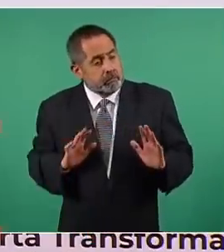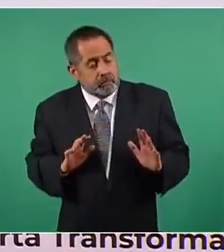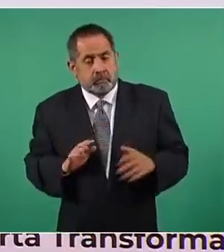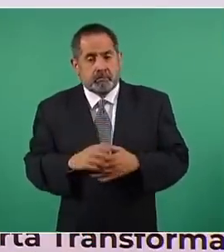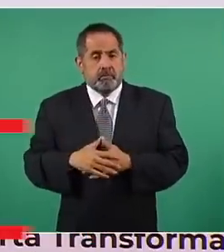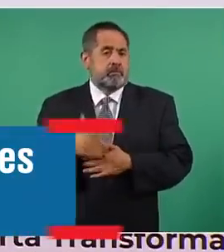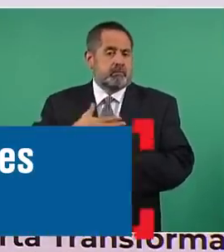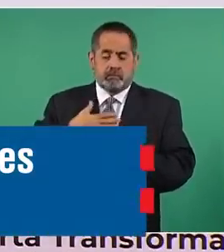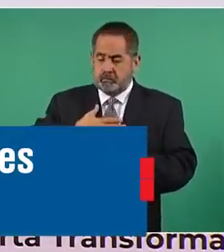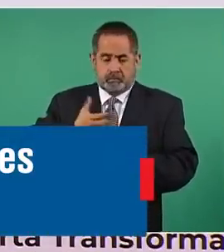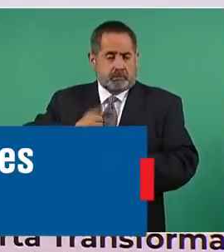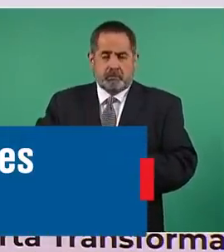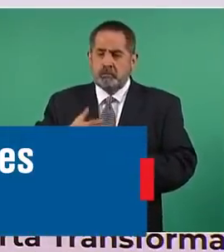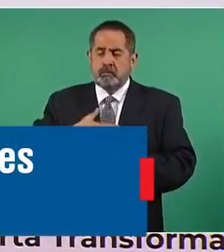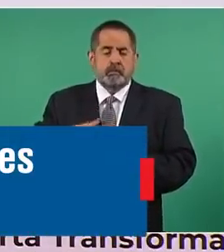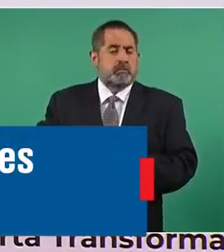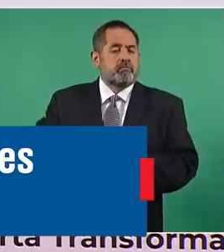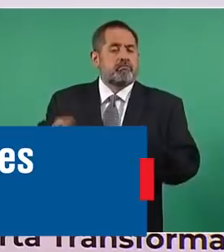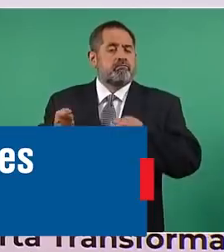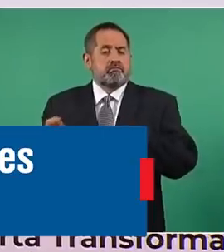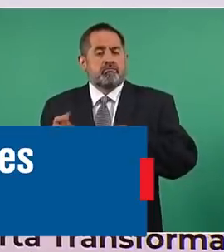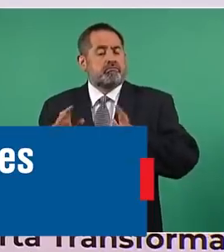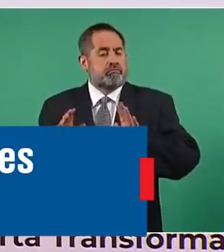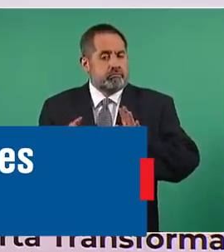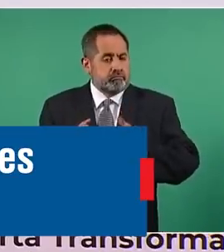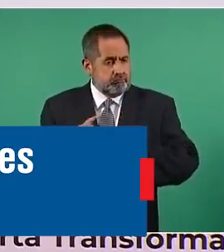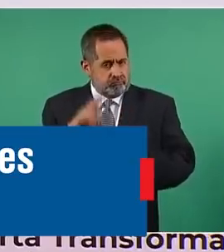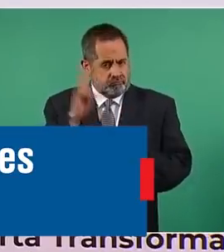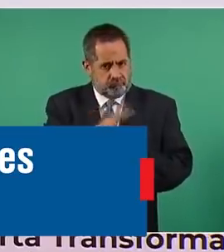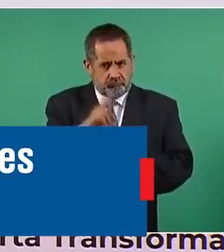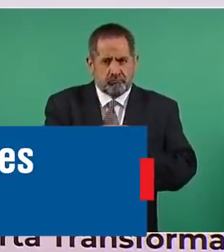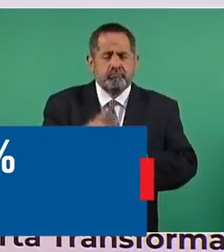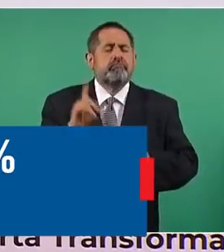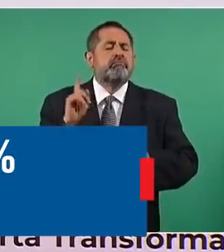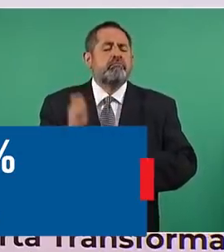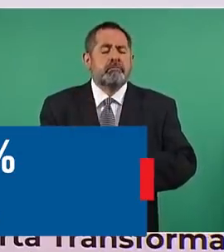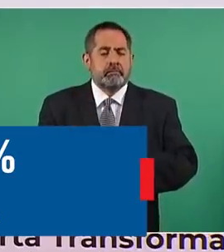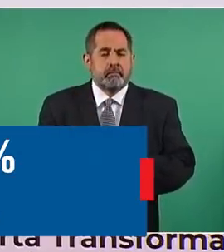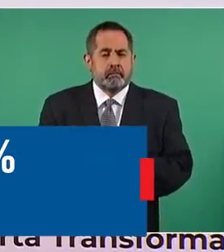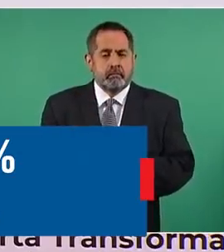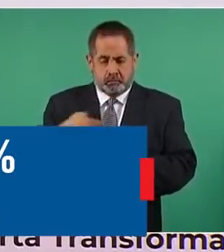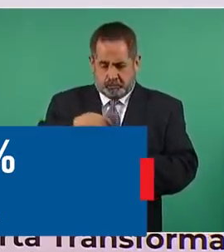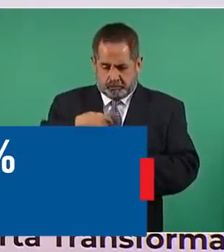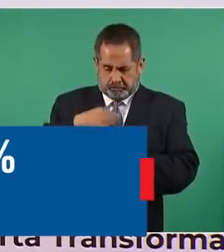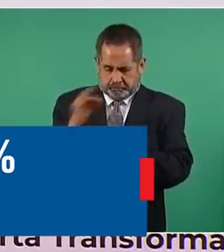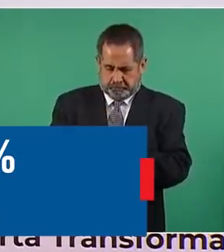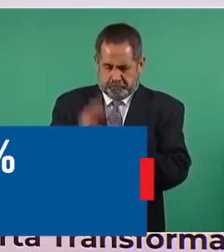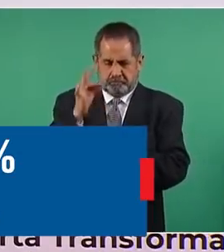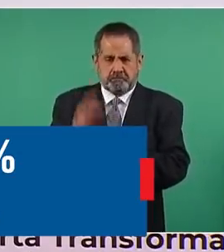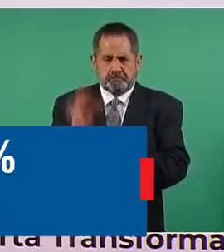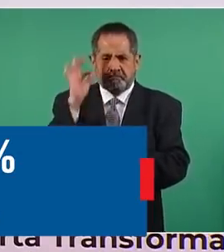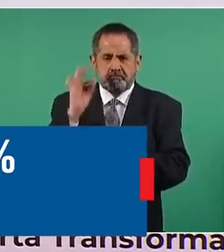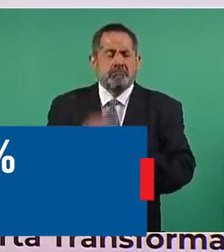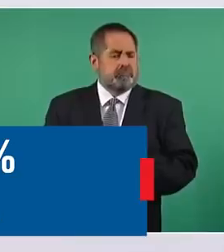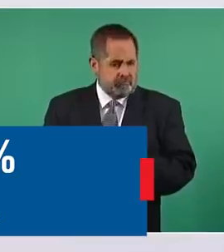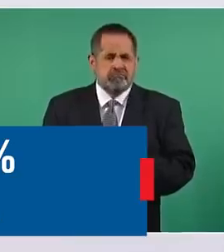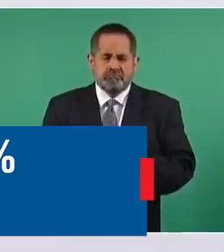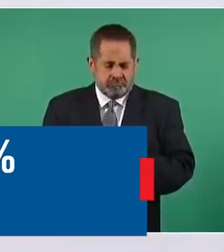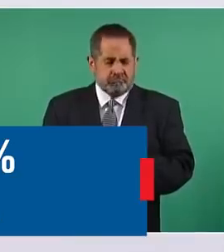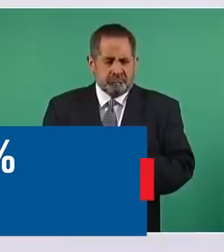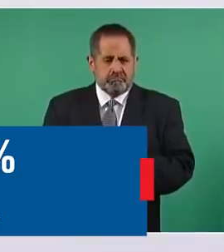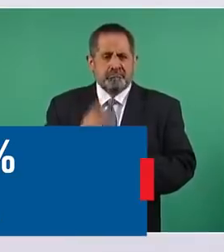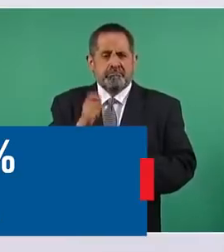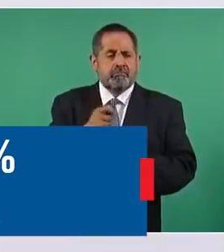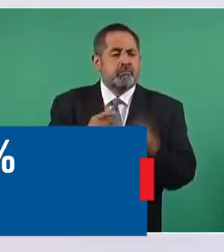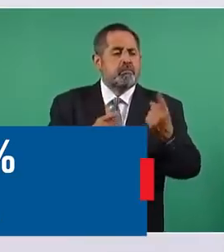meses, así como la llegada de casi 60 millones de vacunas al país, con las que se ha inmunizado al 35% de la